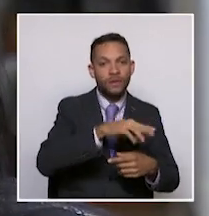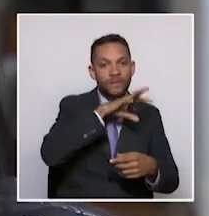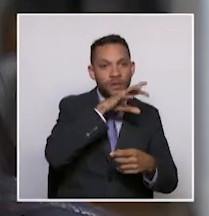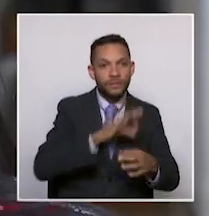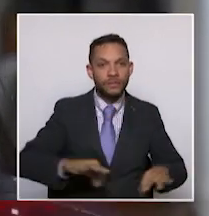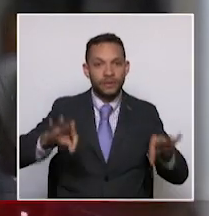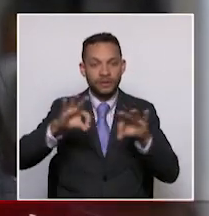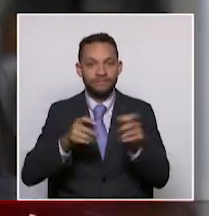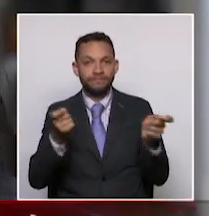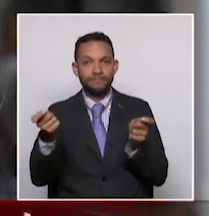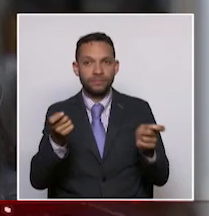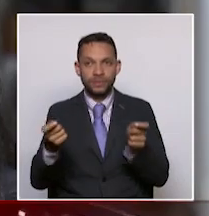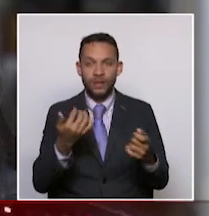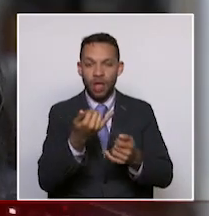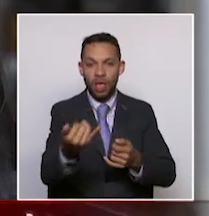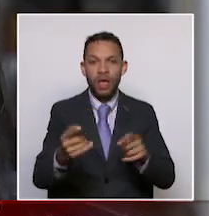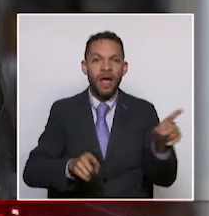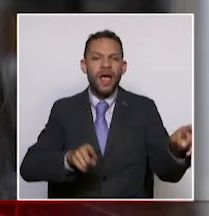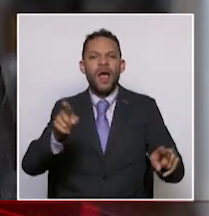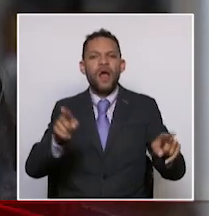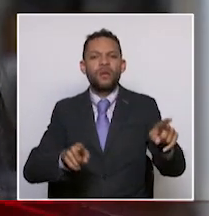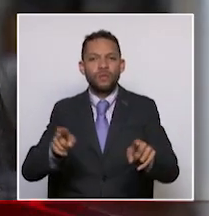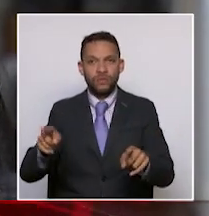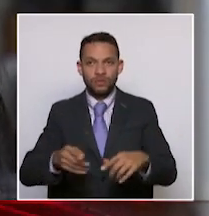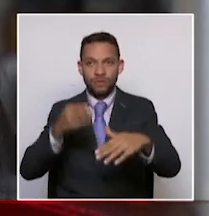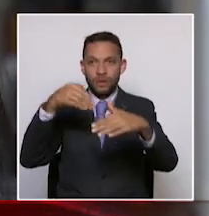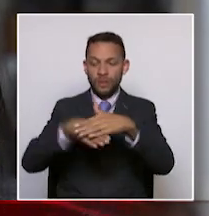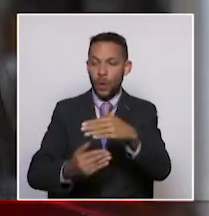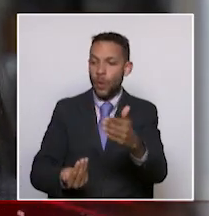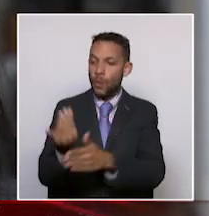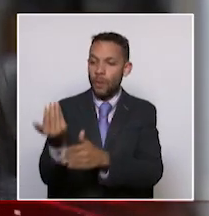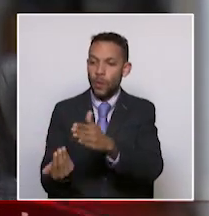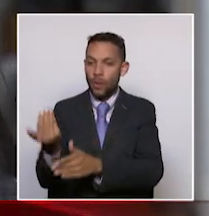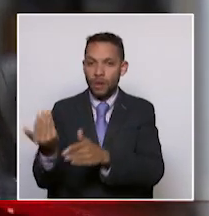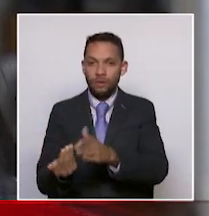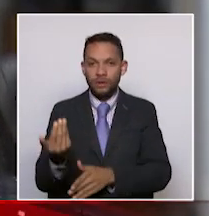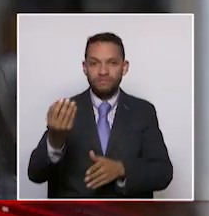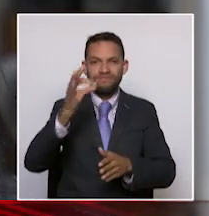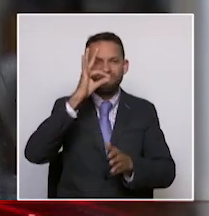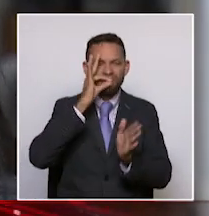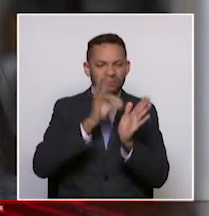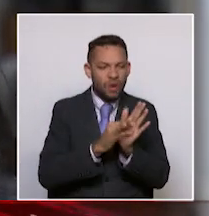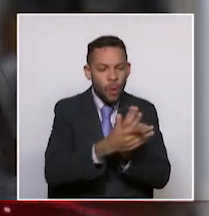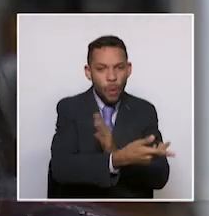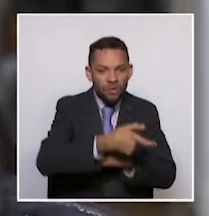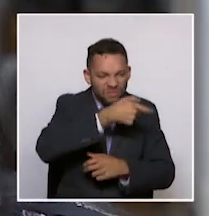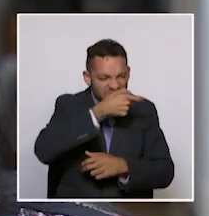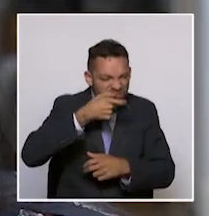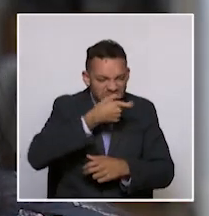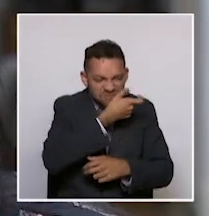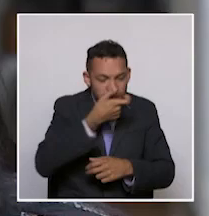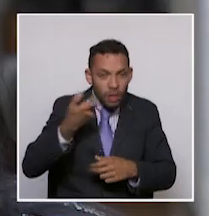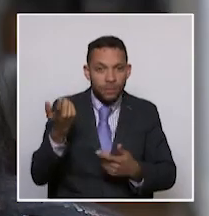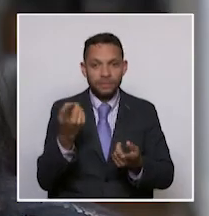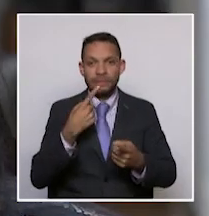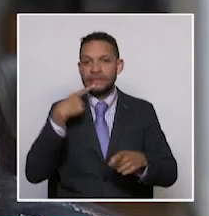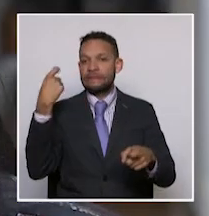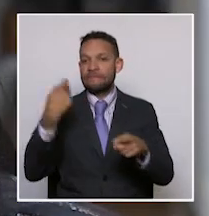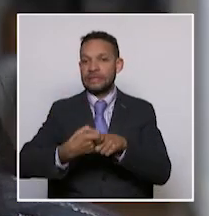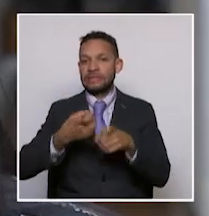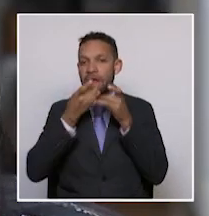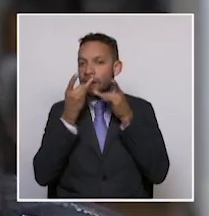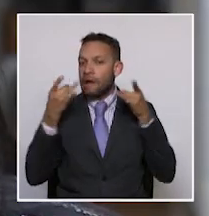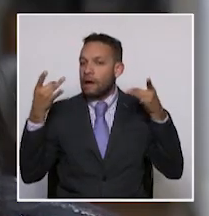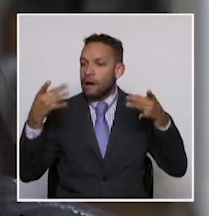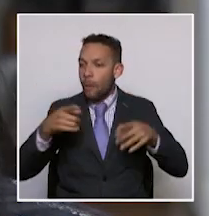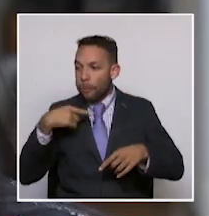intervengamos y actuemos frente a la aparición y la llegada de estas drogas que están alarmando en Europa y en Centroamérica y Norteamérica, porque ya vemos estos